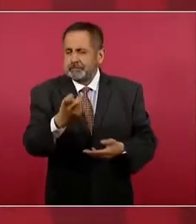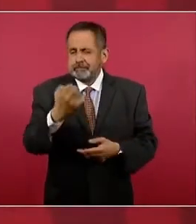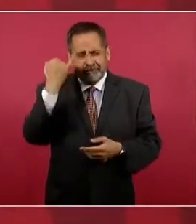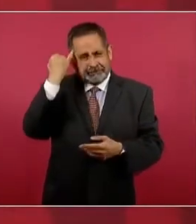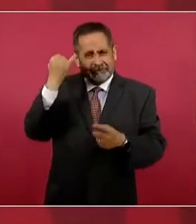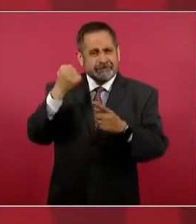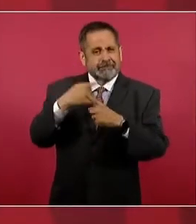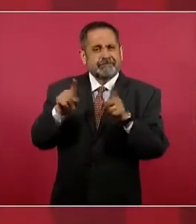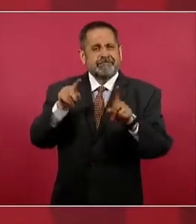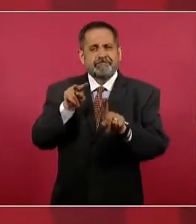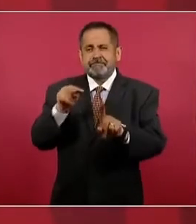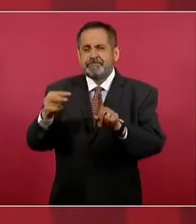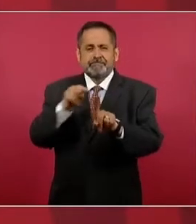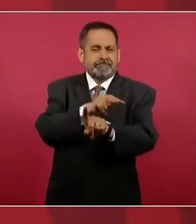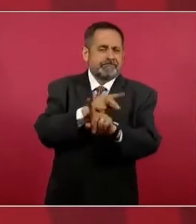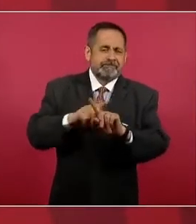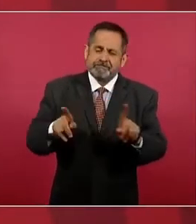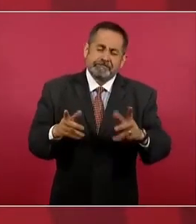distintas.